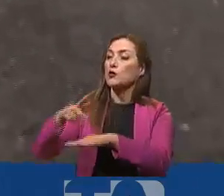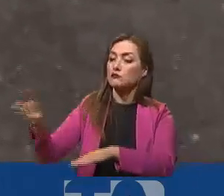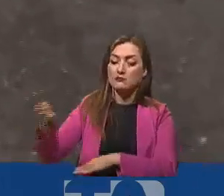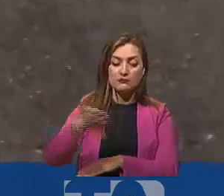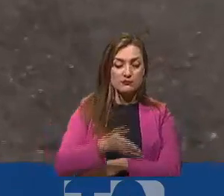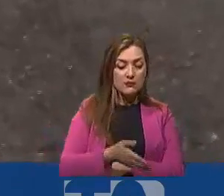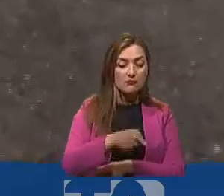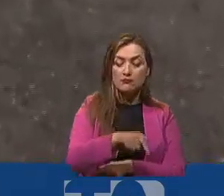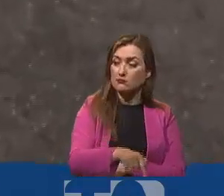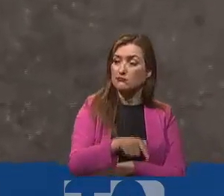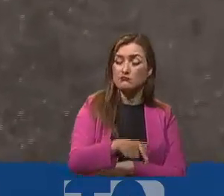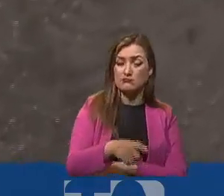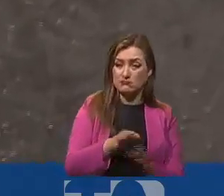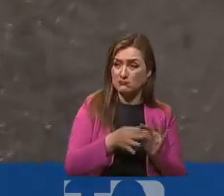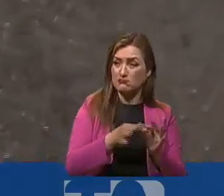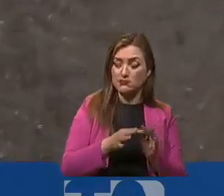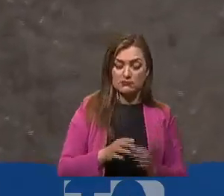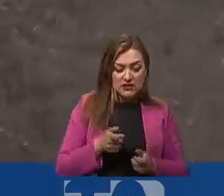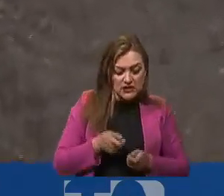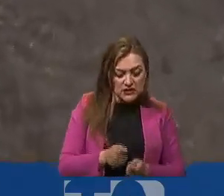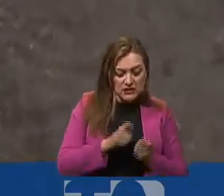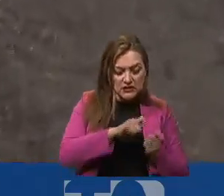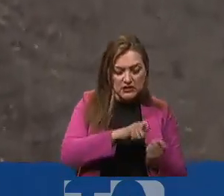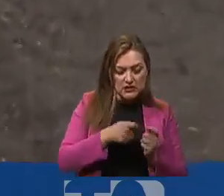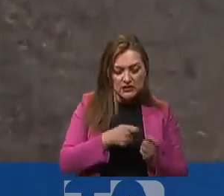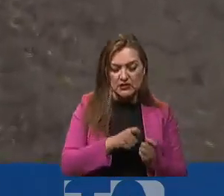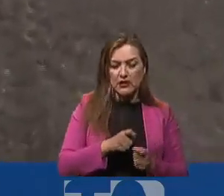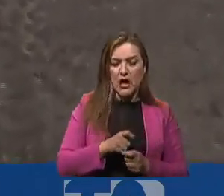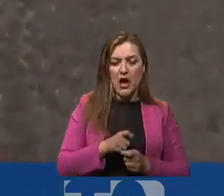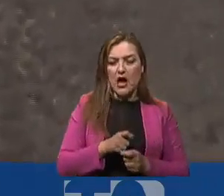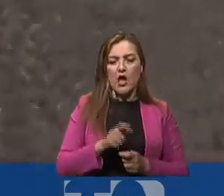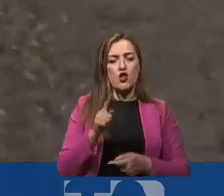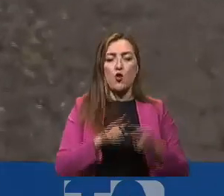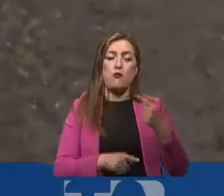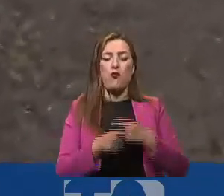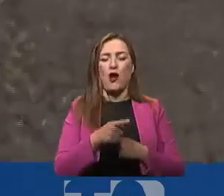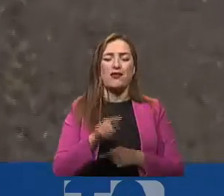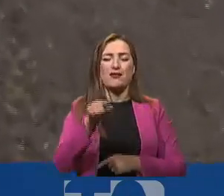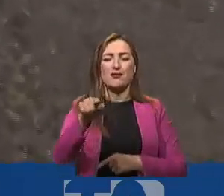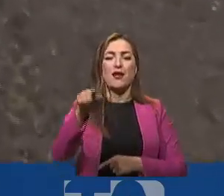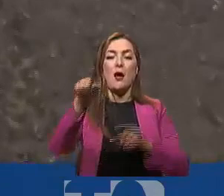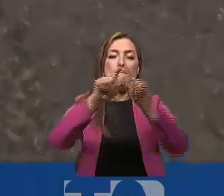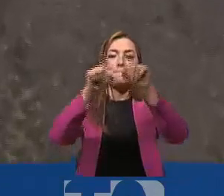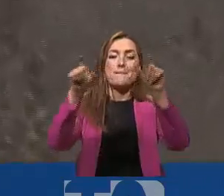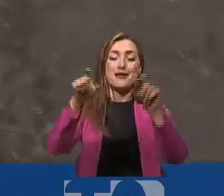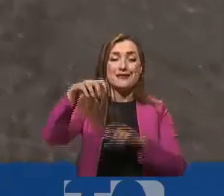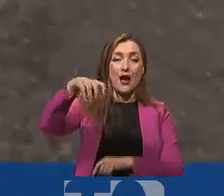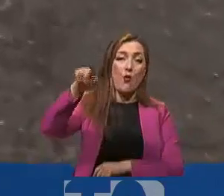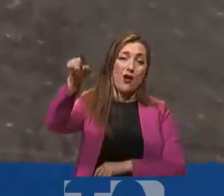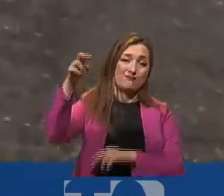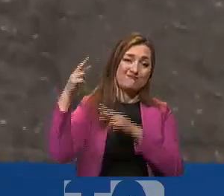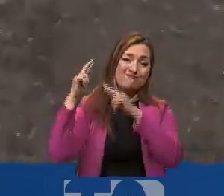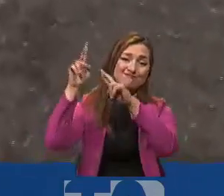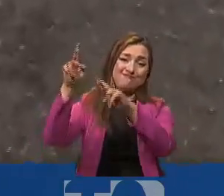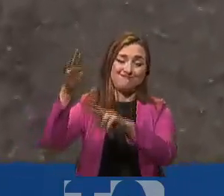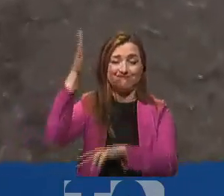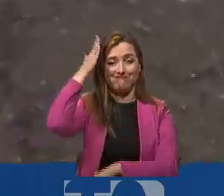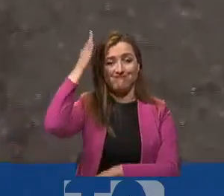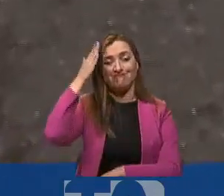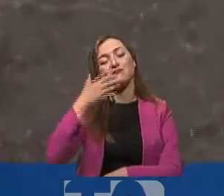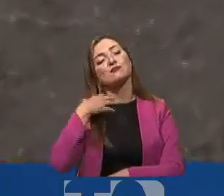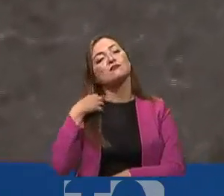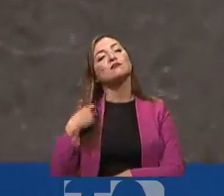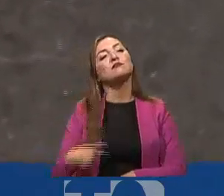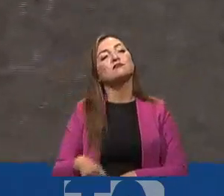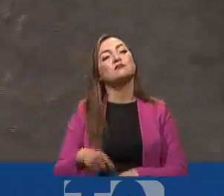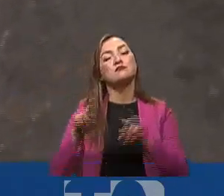le dijo, no, esto es obra de la empresa de agua potable. De pronto el hombre iba a dañar más. Entonces, seguimos insistiendo para que los